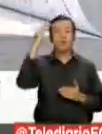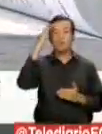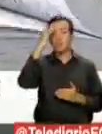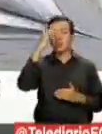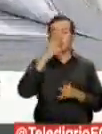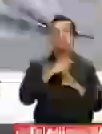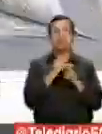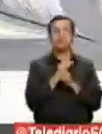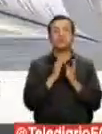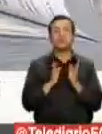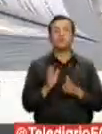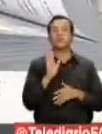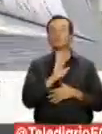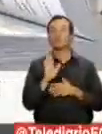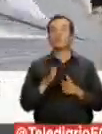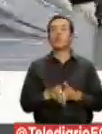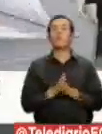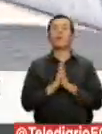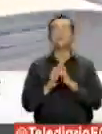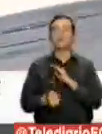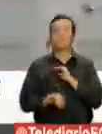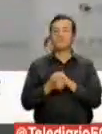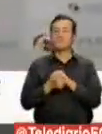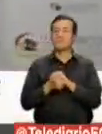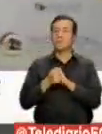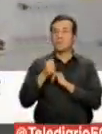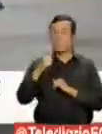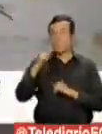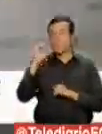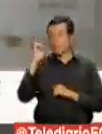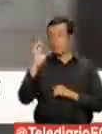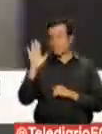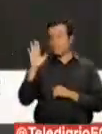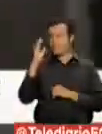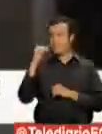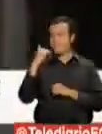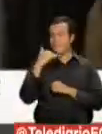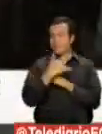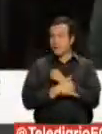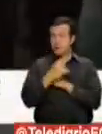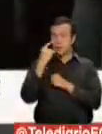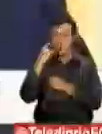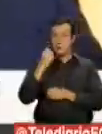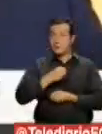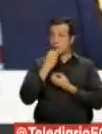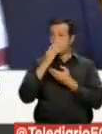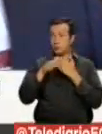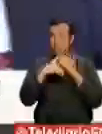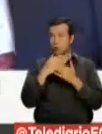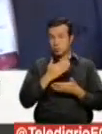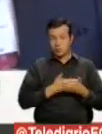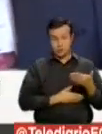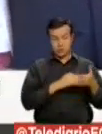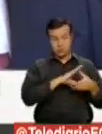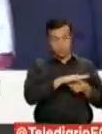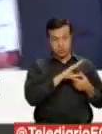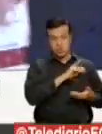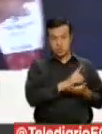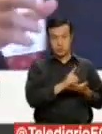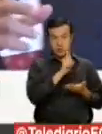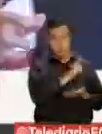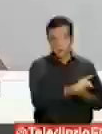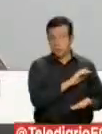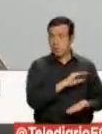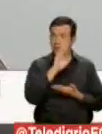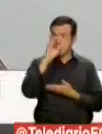el exfuncionario mantiene un pedido de refugio en Bolivia y ese país deberá resolver tras la información que envió nuestra Cancillería la anterior